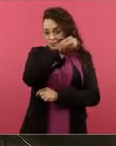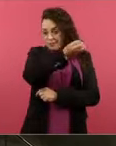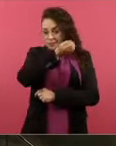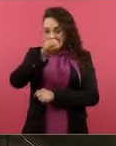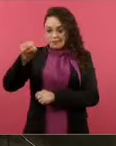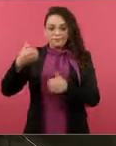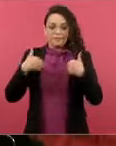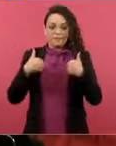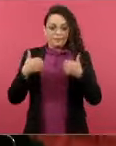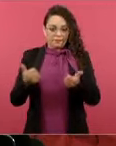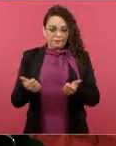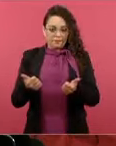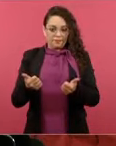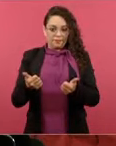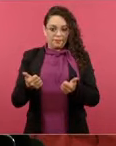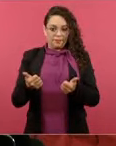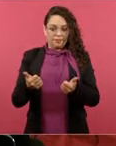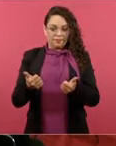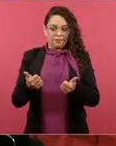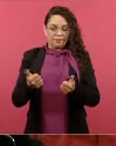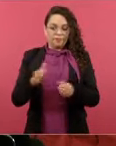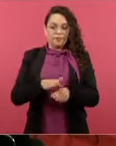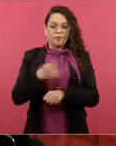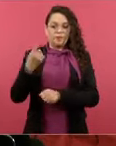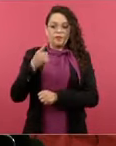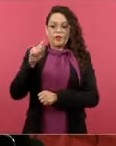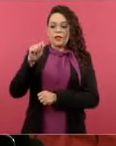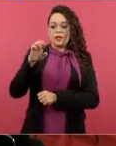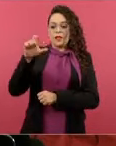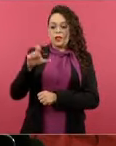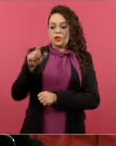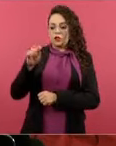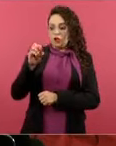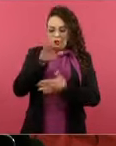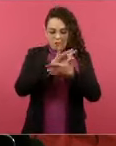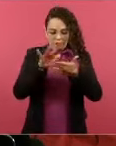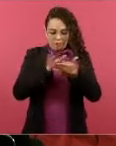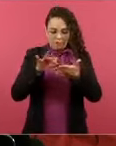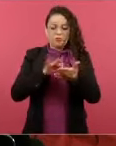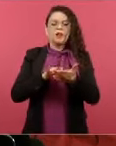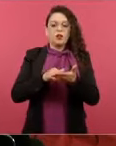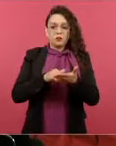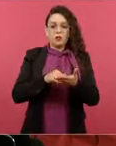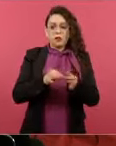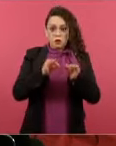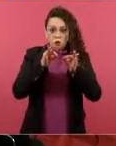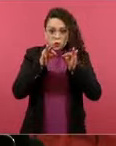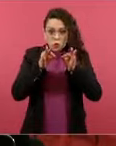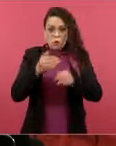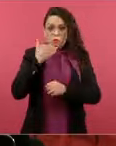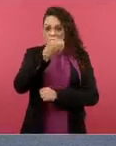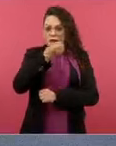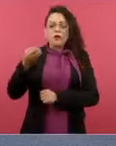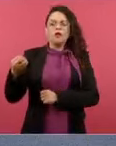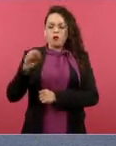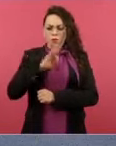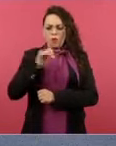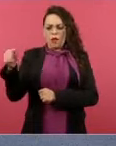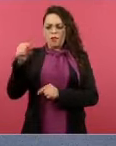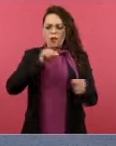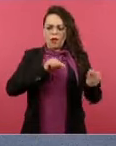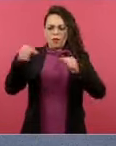historieta es un texto discontinuo, pero sí debe haber cierto orden al momento de leer. De esta manera, las niñas y los niños